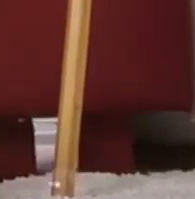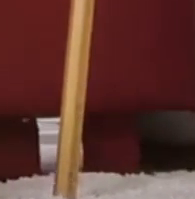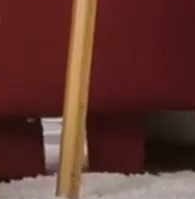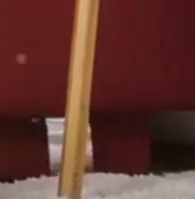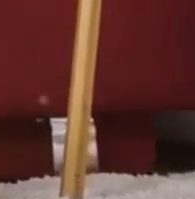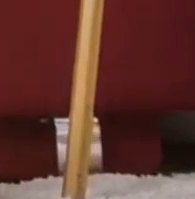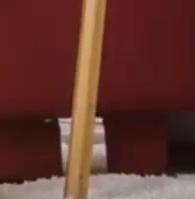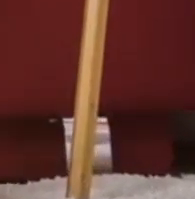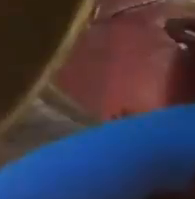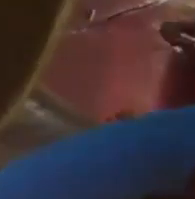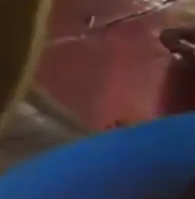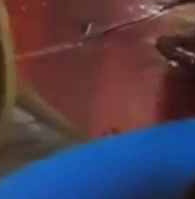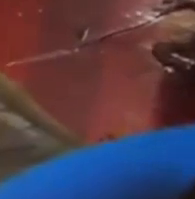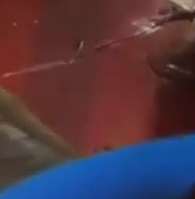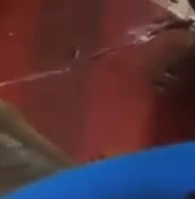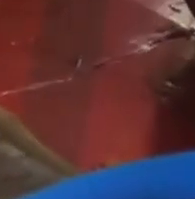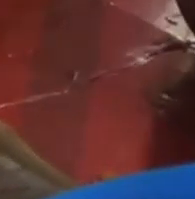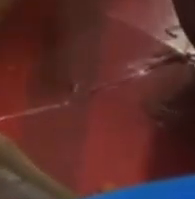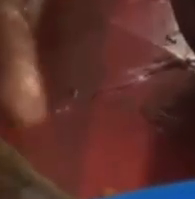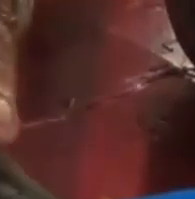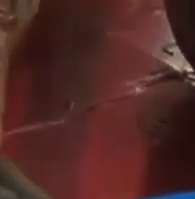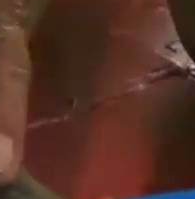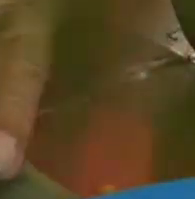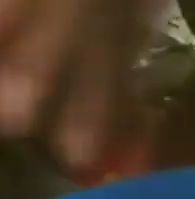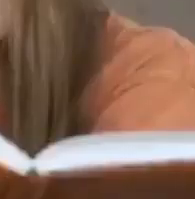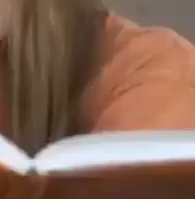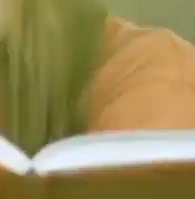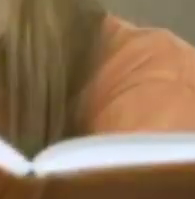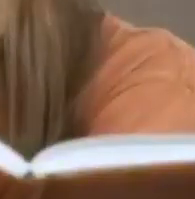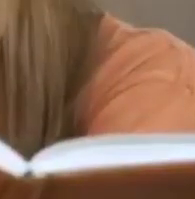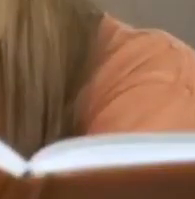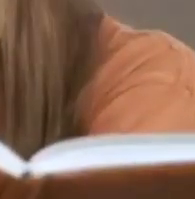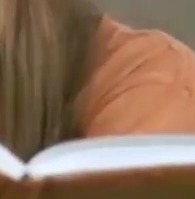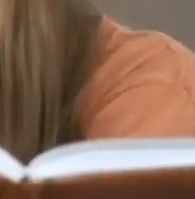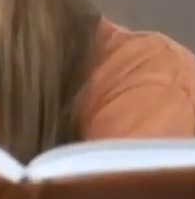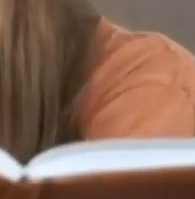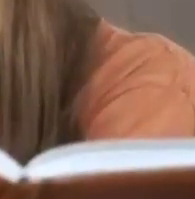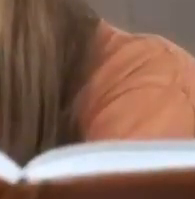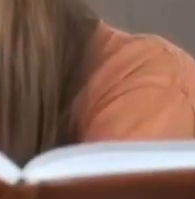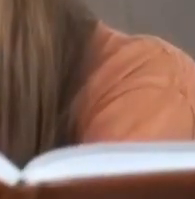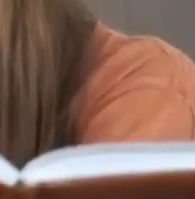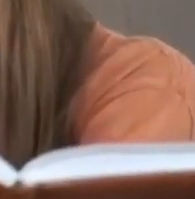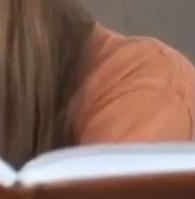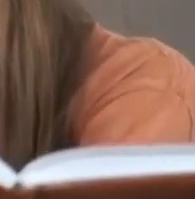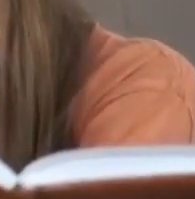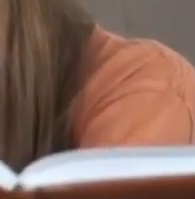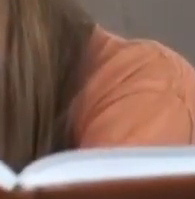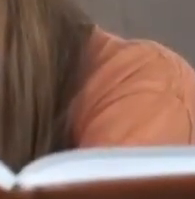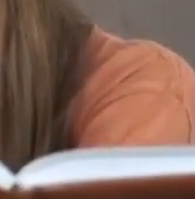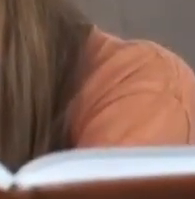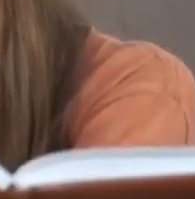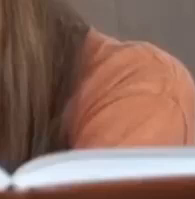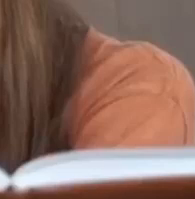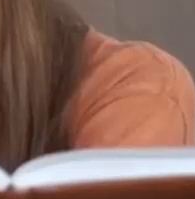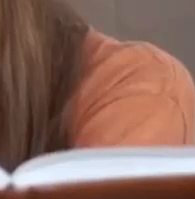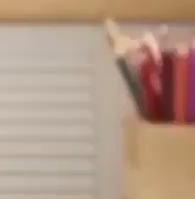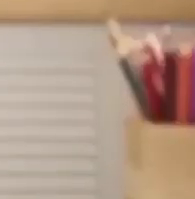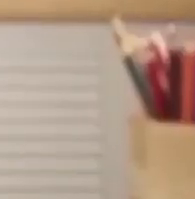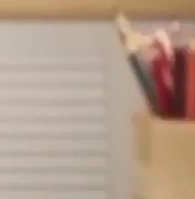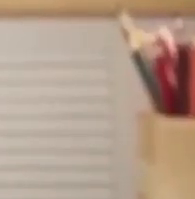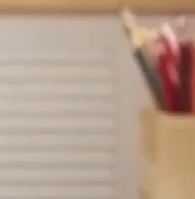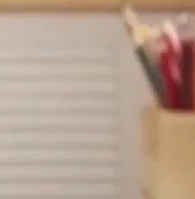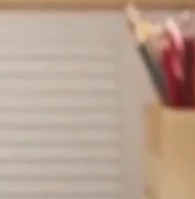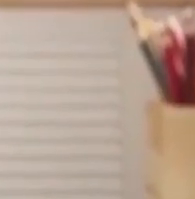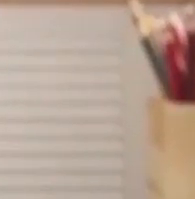con nuestros hijos, cuando preparamos esa cena que habíamos prometido. La energía está cuando nos sentamos a escuchar las historias de nuestros abuelos,